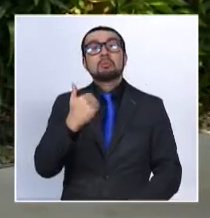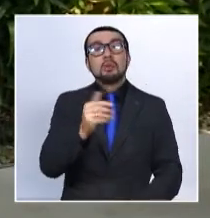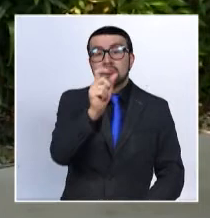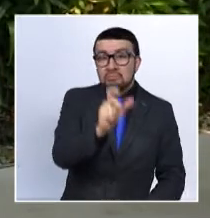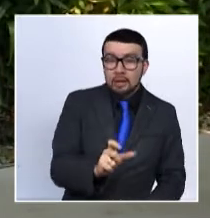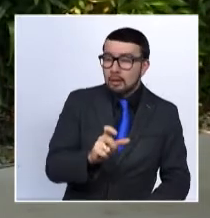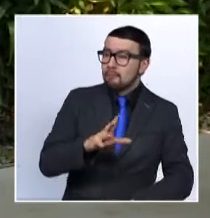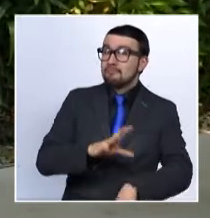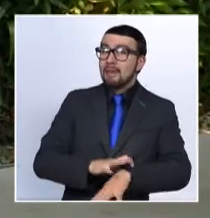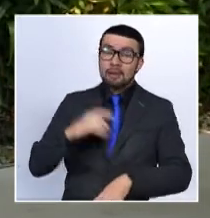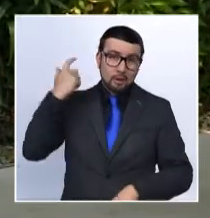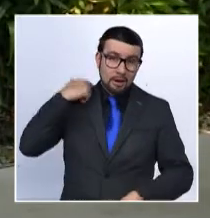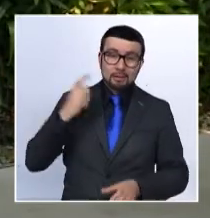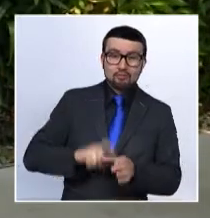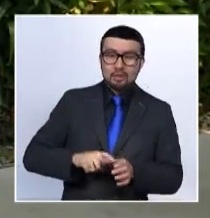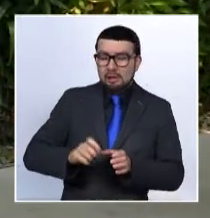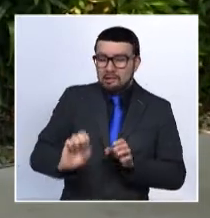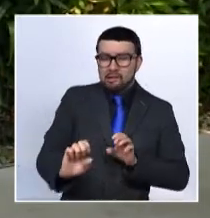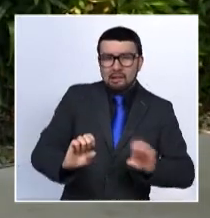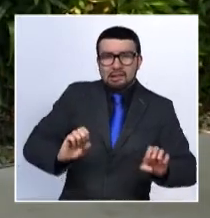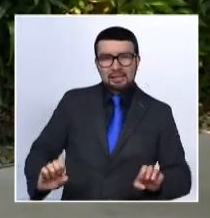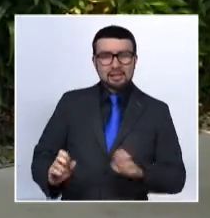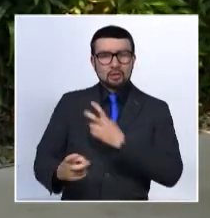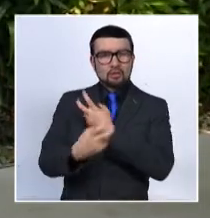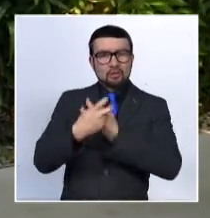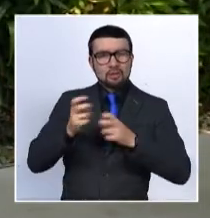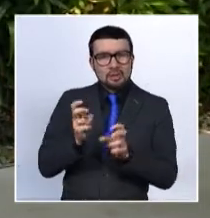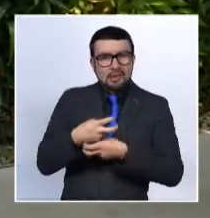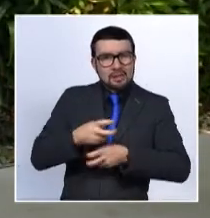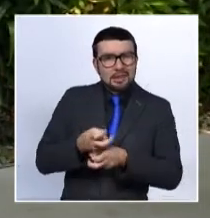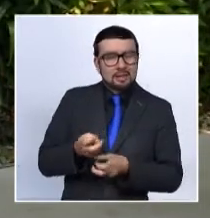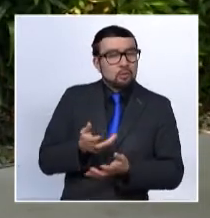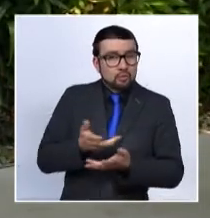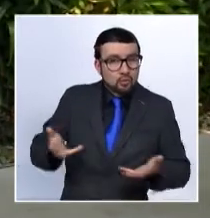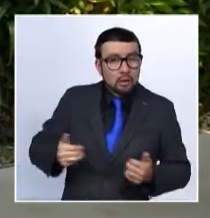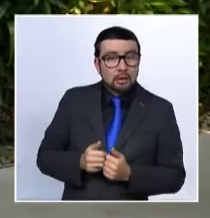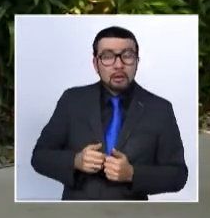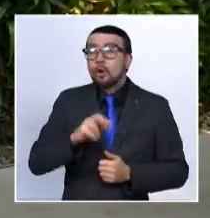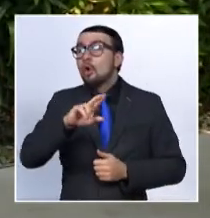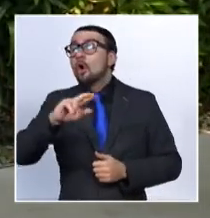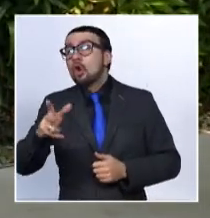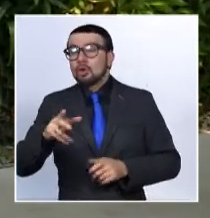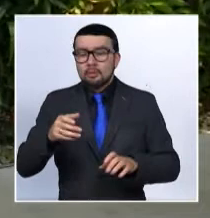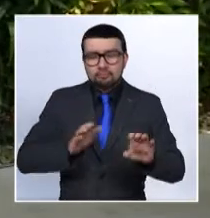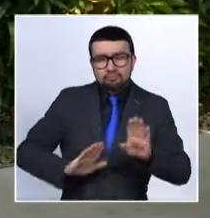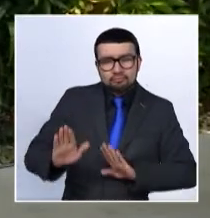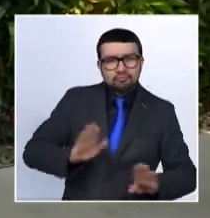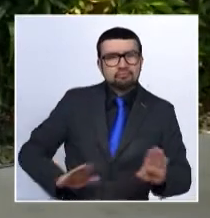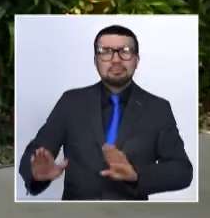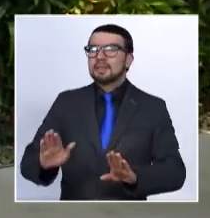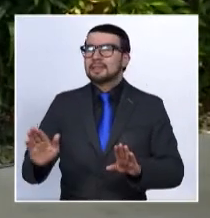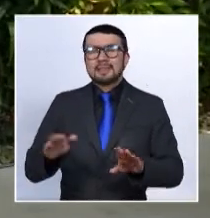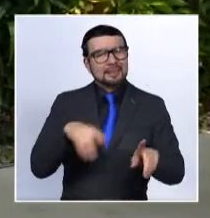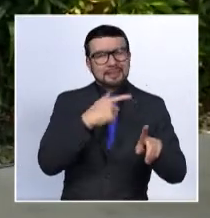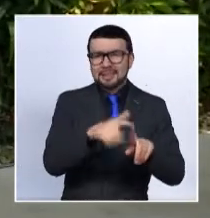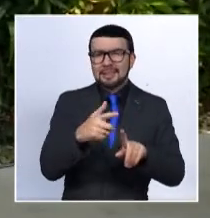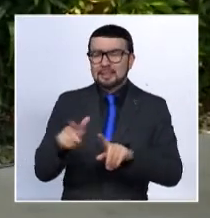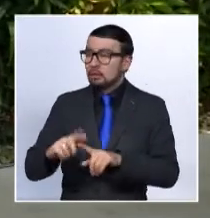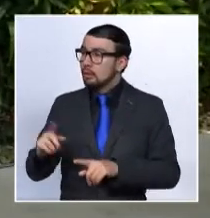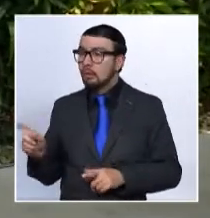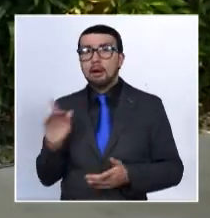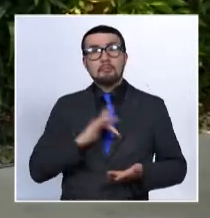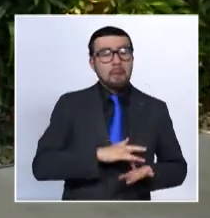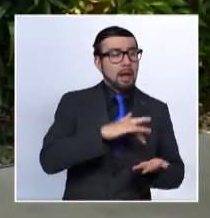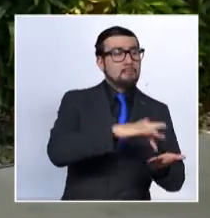columna y de quiropraxia y de manejos de masajes y demás, y pasan por laboratorios, se le hacen una cantidad de